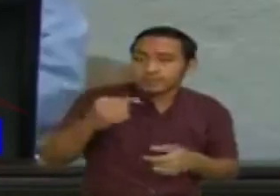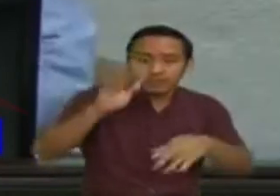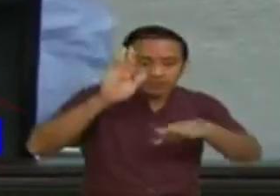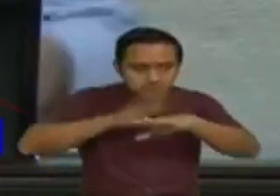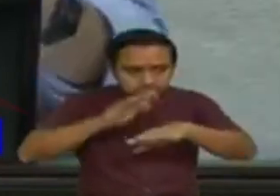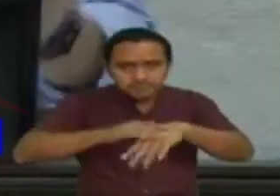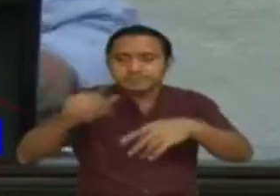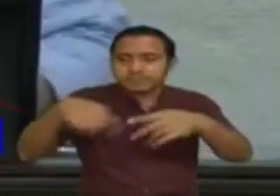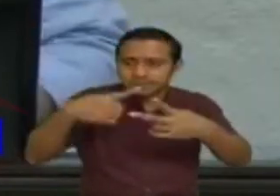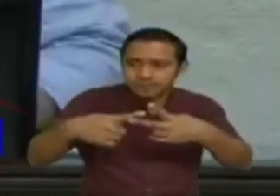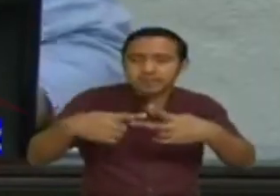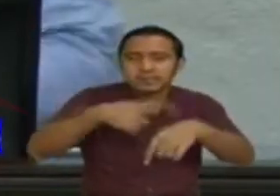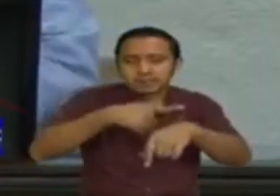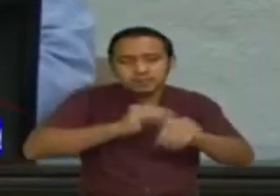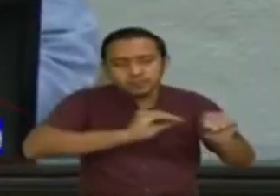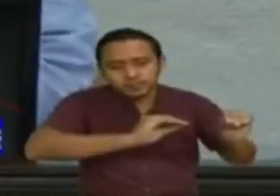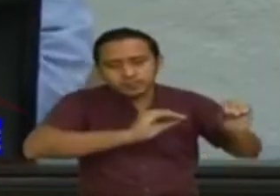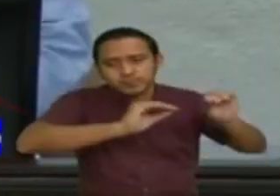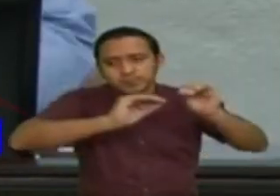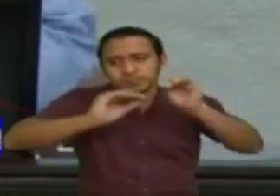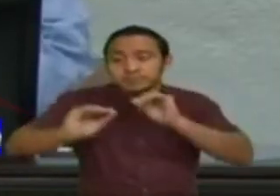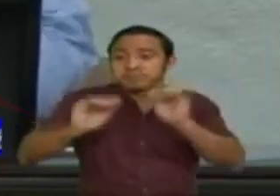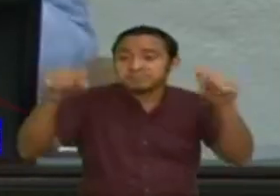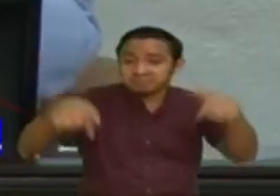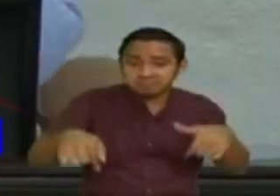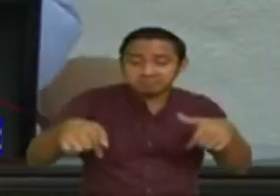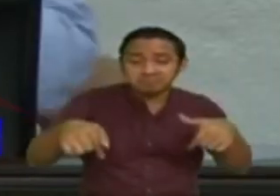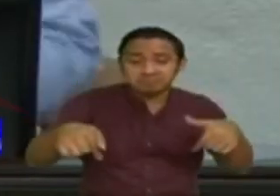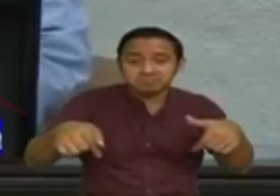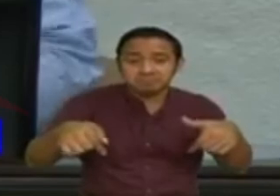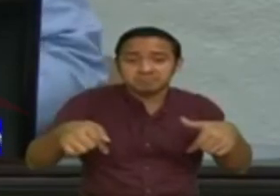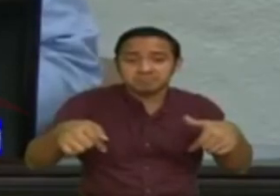llamó, se les dio el tiempo y que hoy incluso